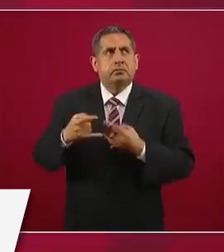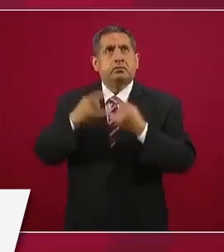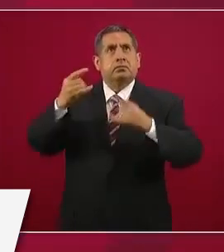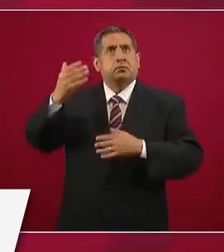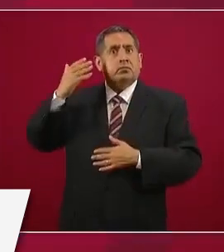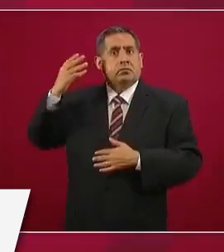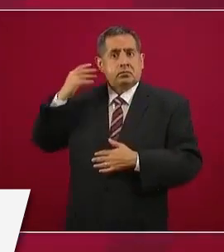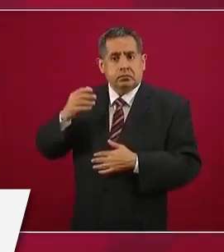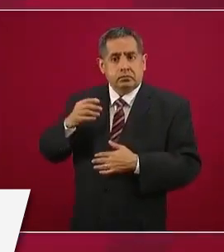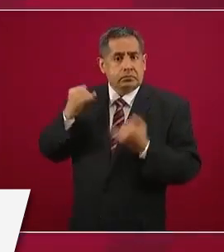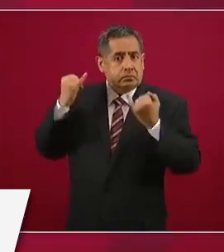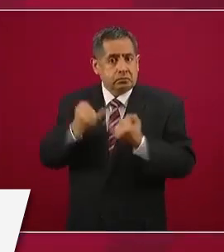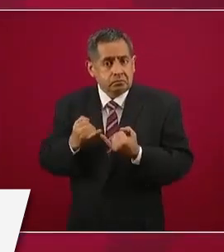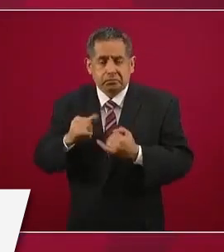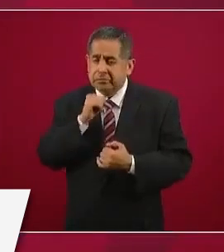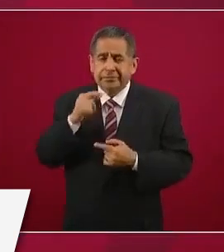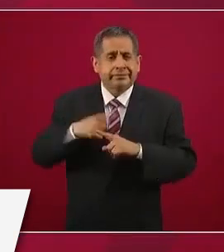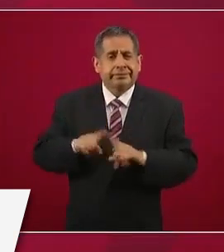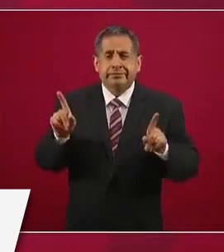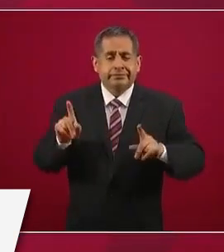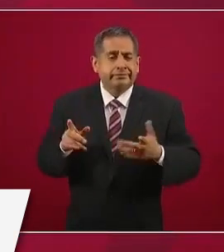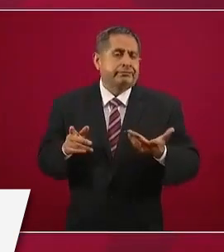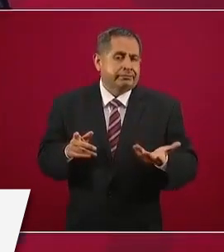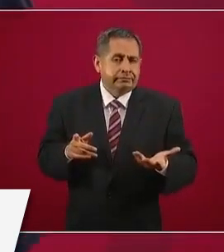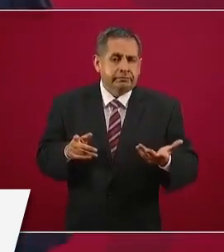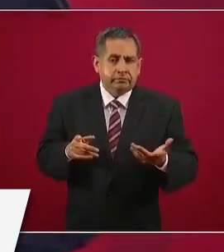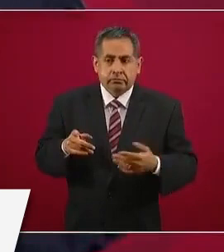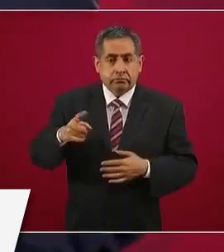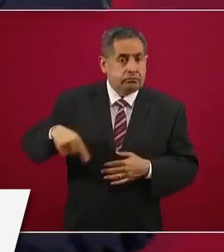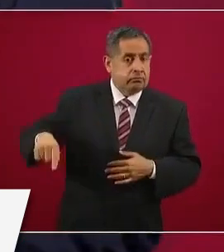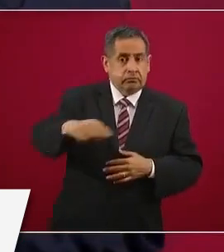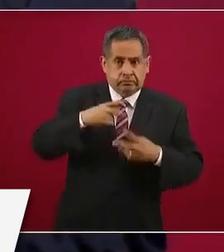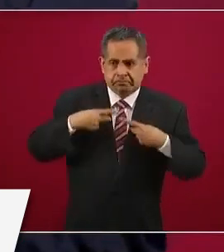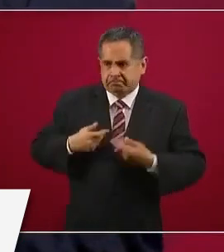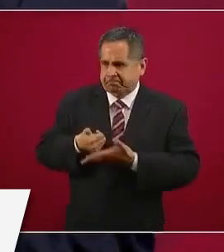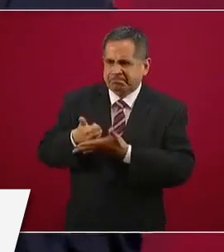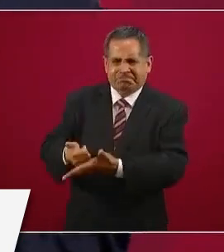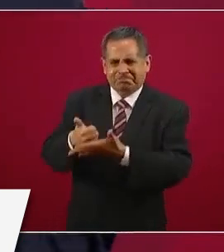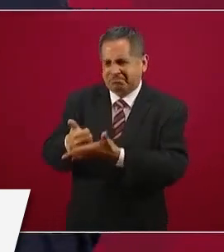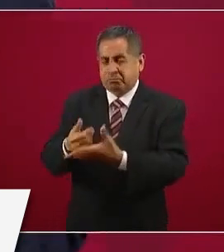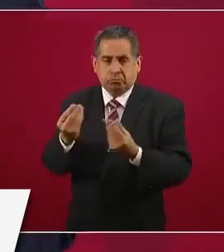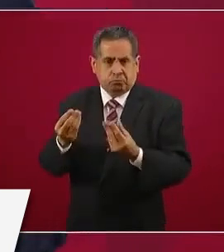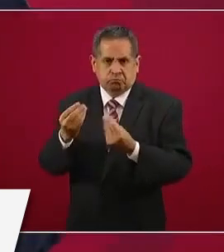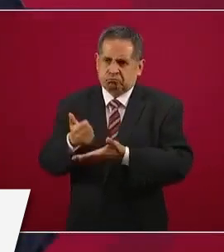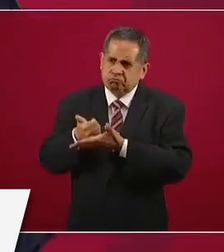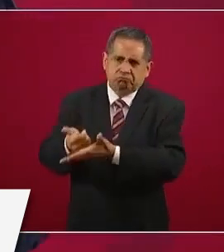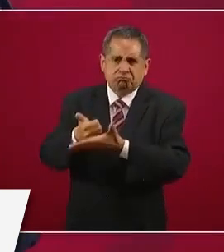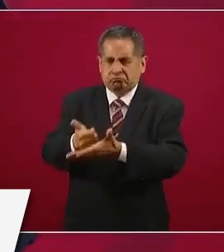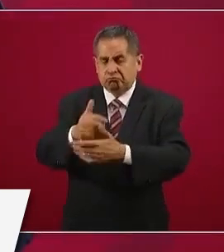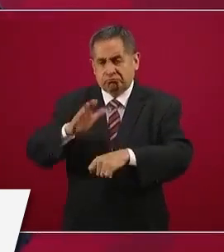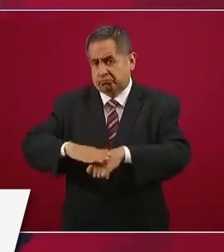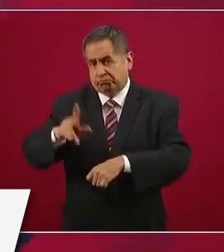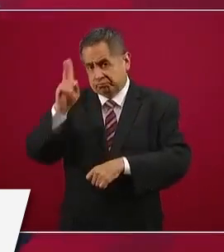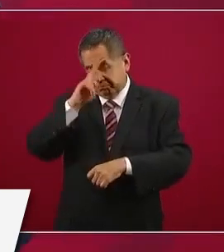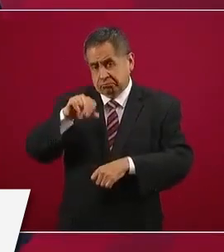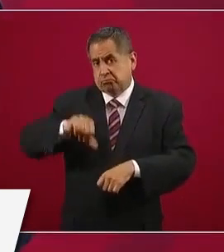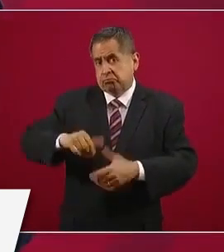antecedentes de que se haya ayudado tanto a la gente pobre como ahora.